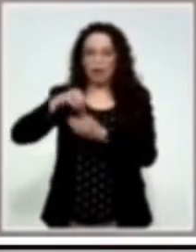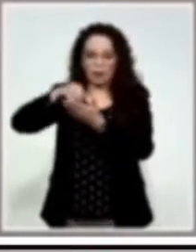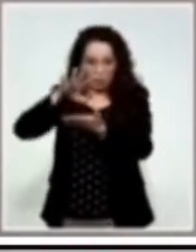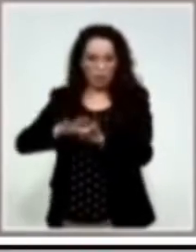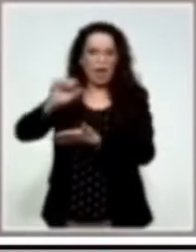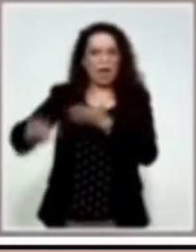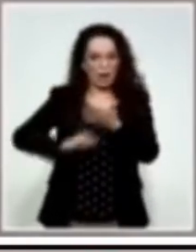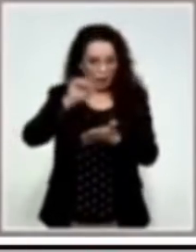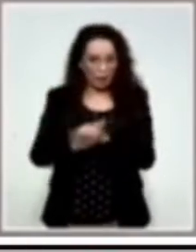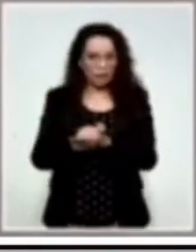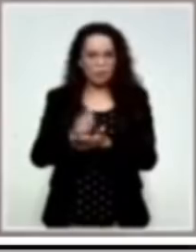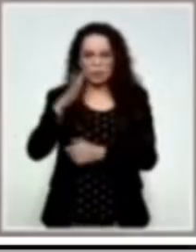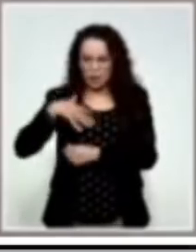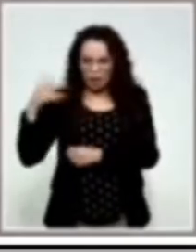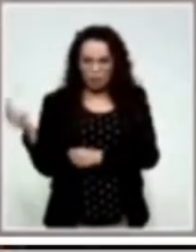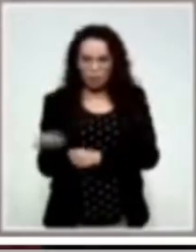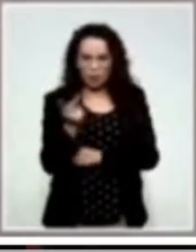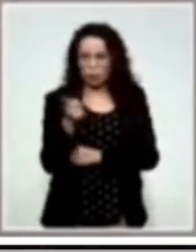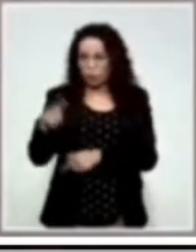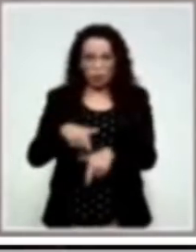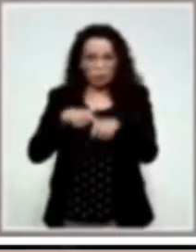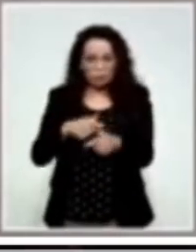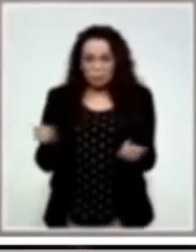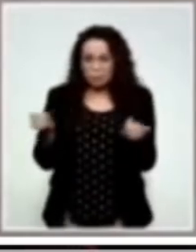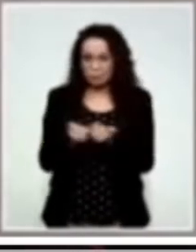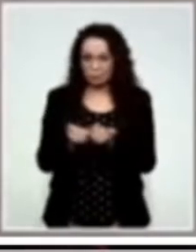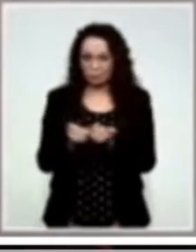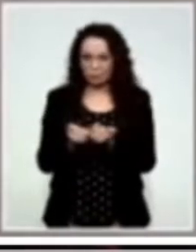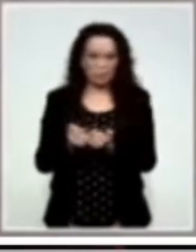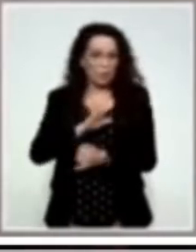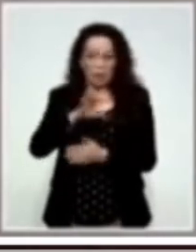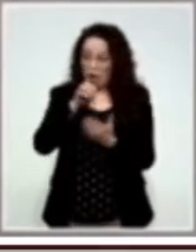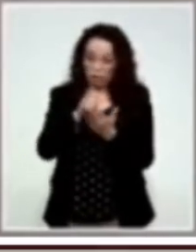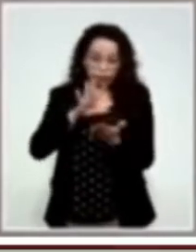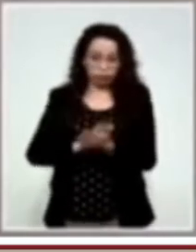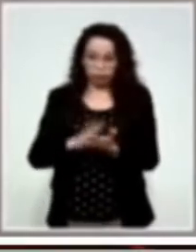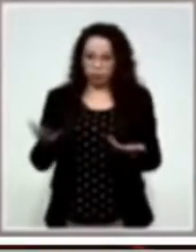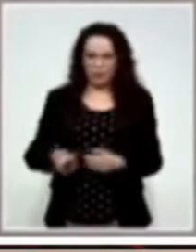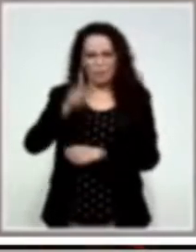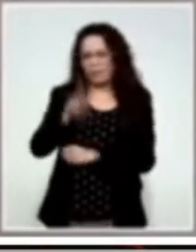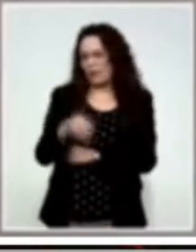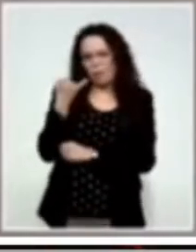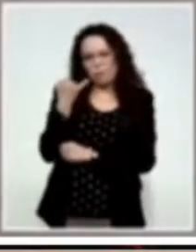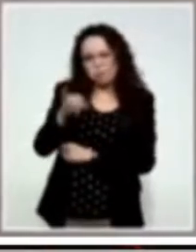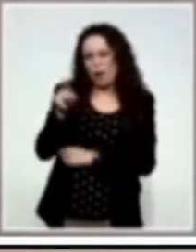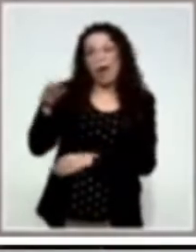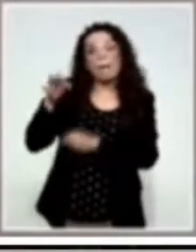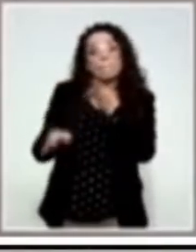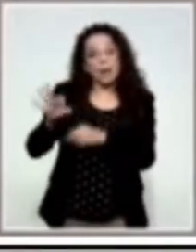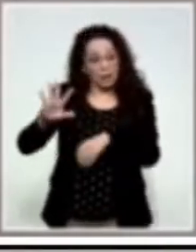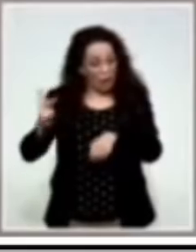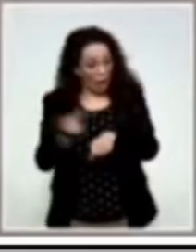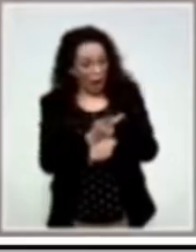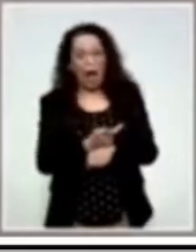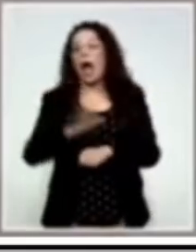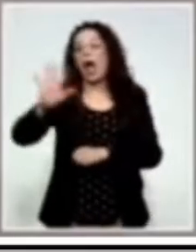cosa juzgada. Y sí sería, me parece patético, que un ministro después de todo esto diga, pues mi voto